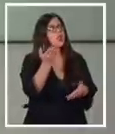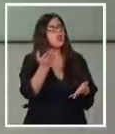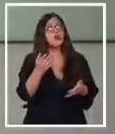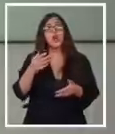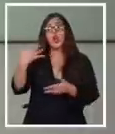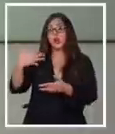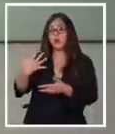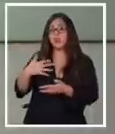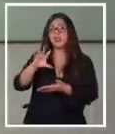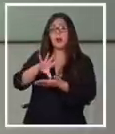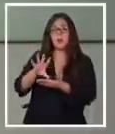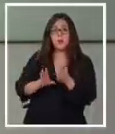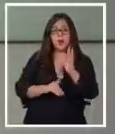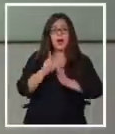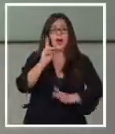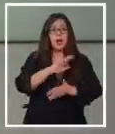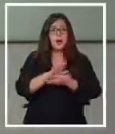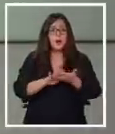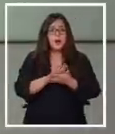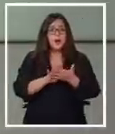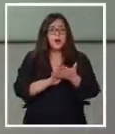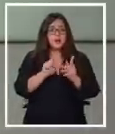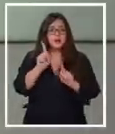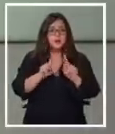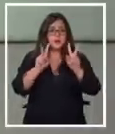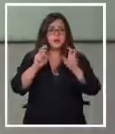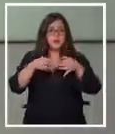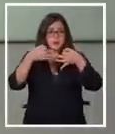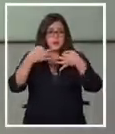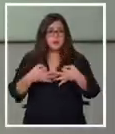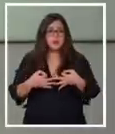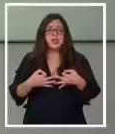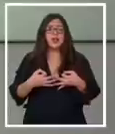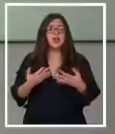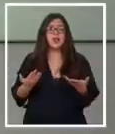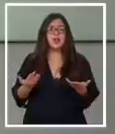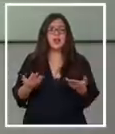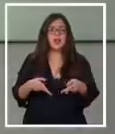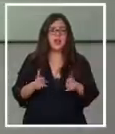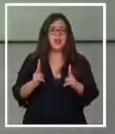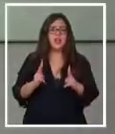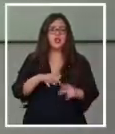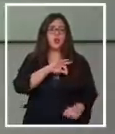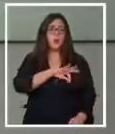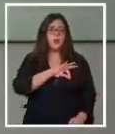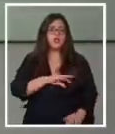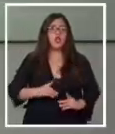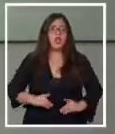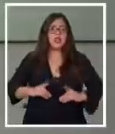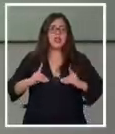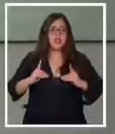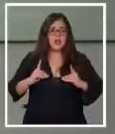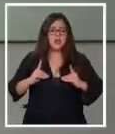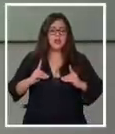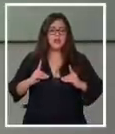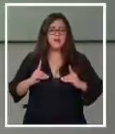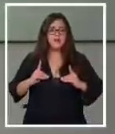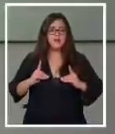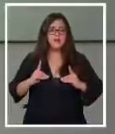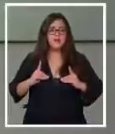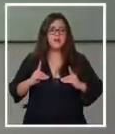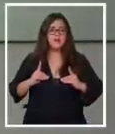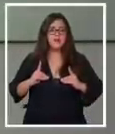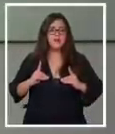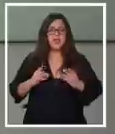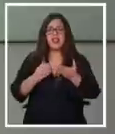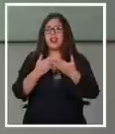hacen los países desarrollados como por ejemplo los países donde hay estados de bienestar es que lo que se asegura es el derecho a una pensión digna más allá de la discusión de la